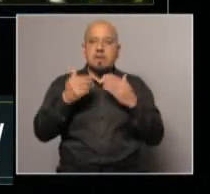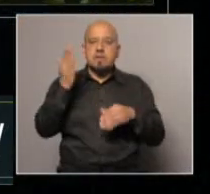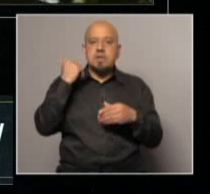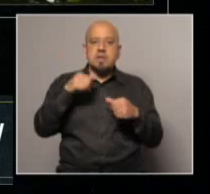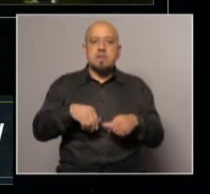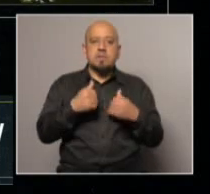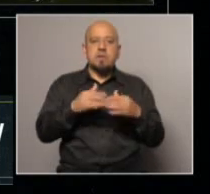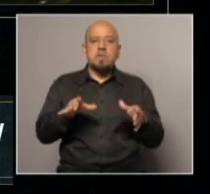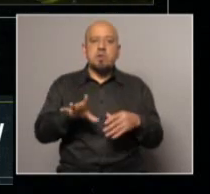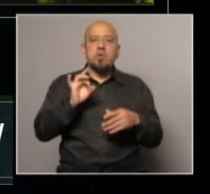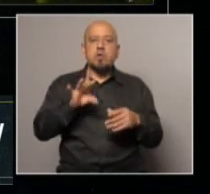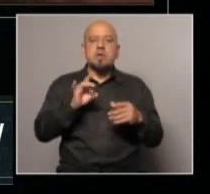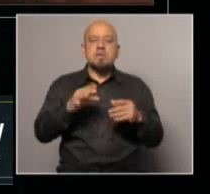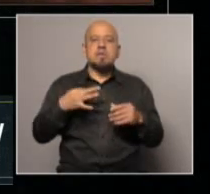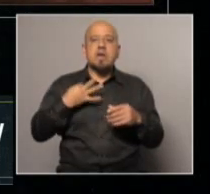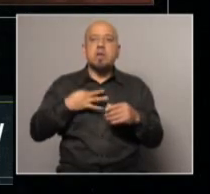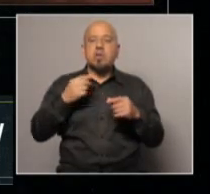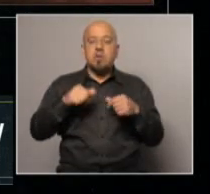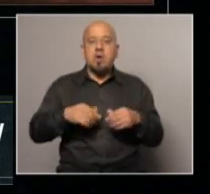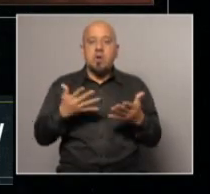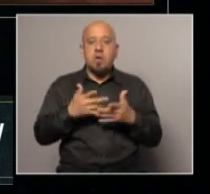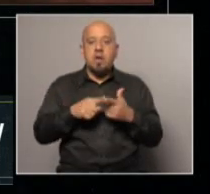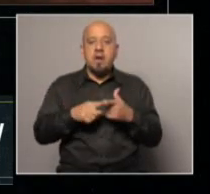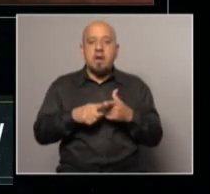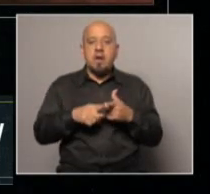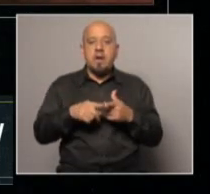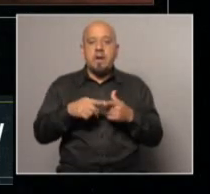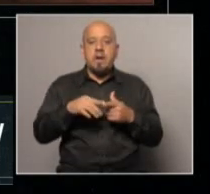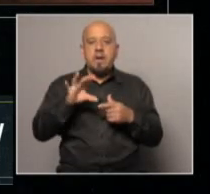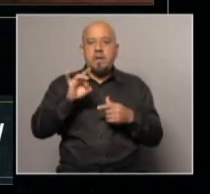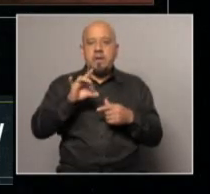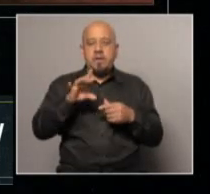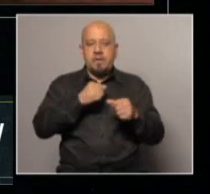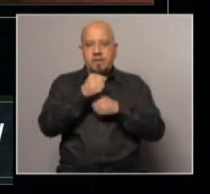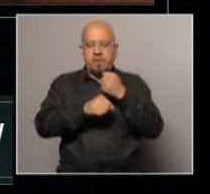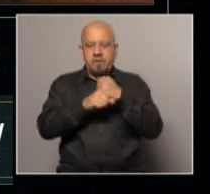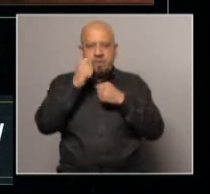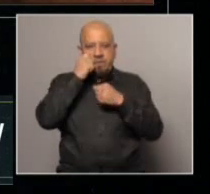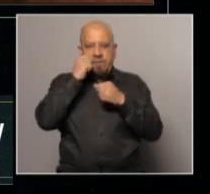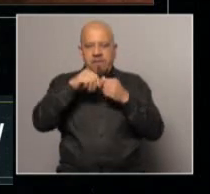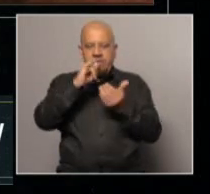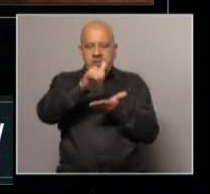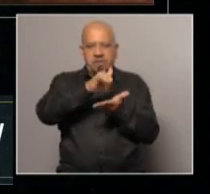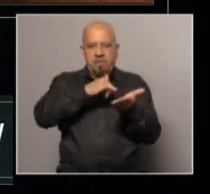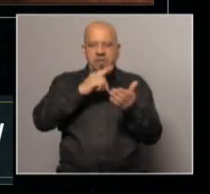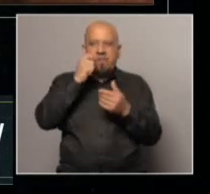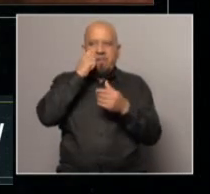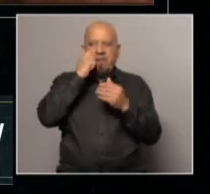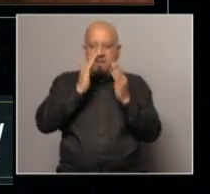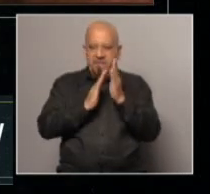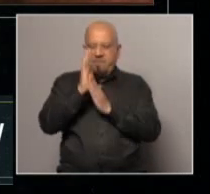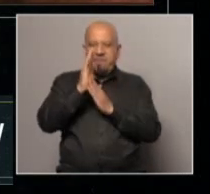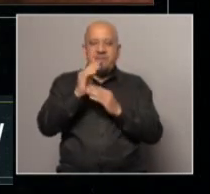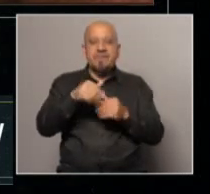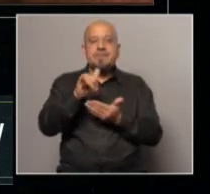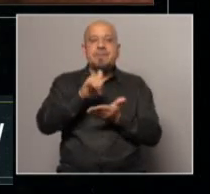a los 15, ahora empiezan a consumir a los 20, sino que el promedio de edad de consumidores subió el promedio, eso